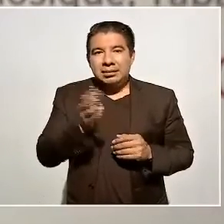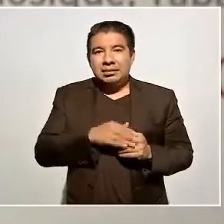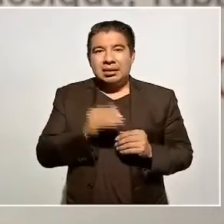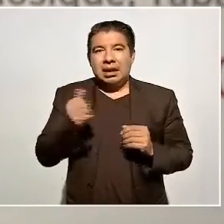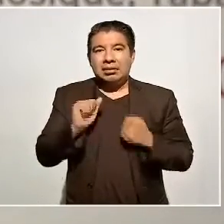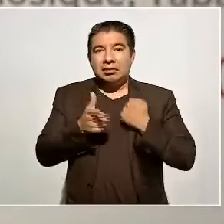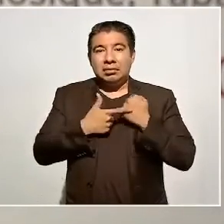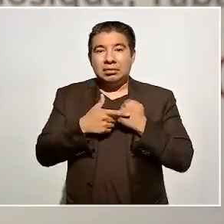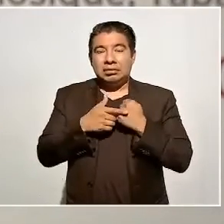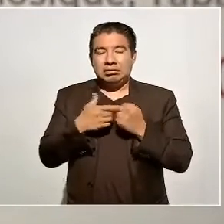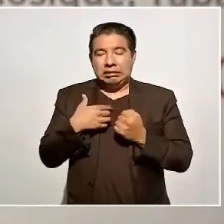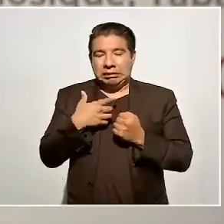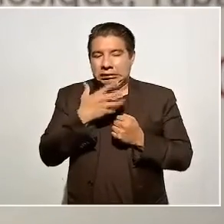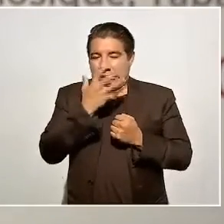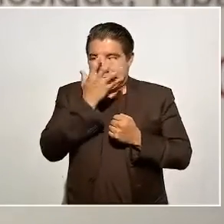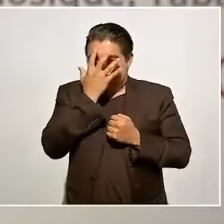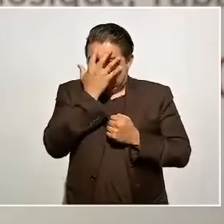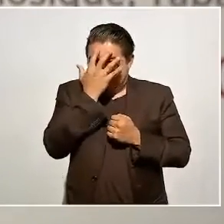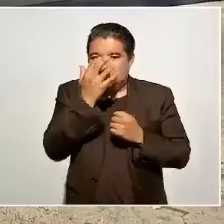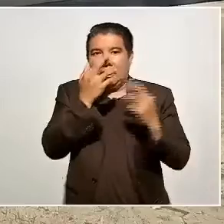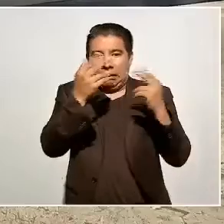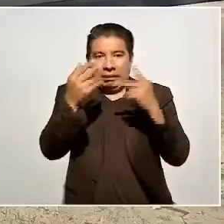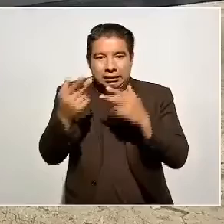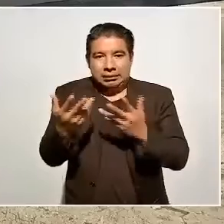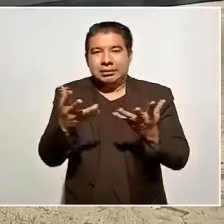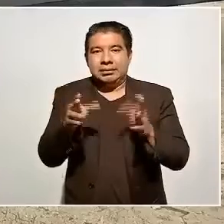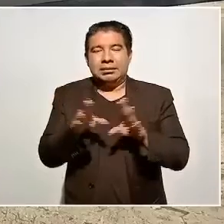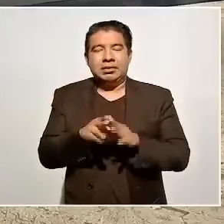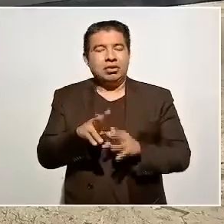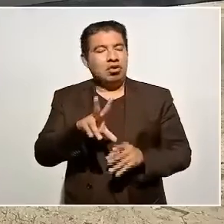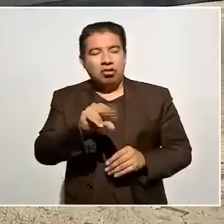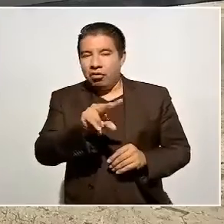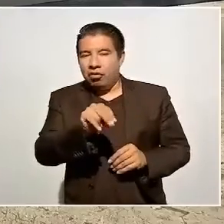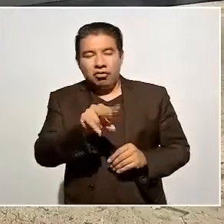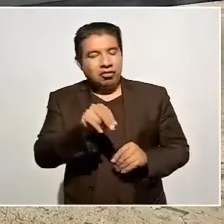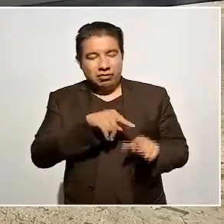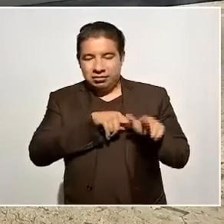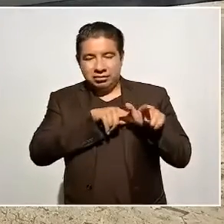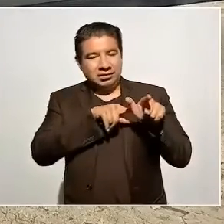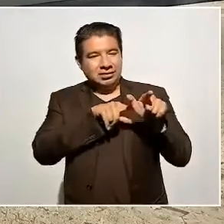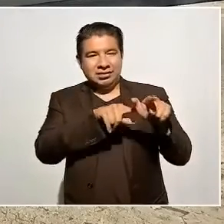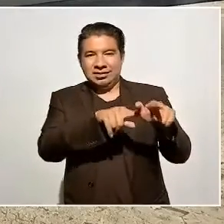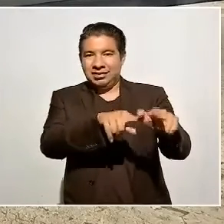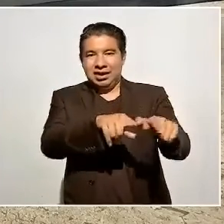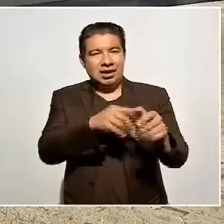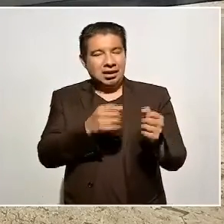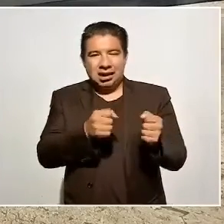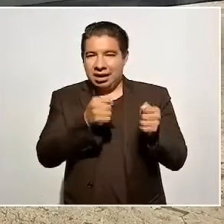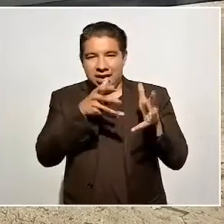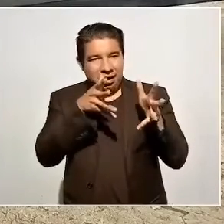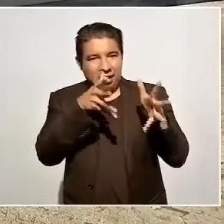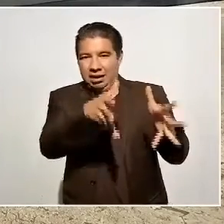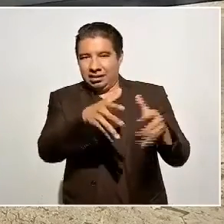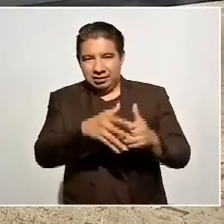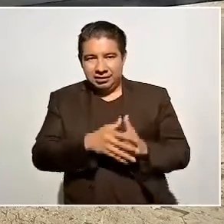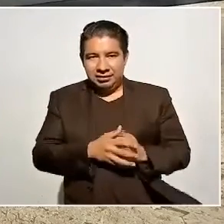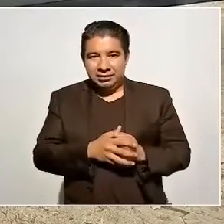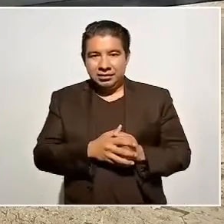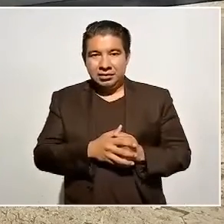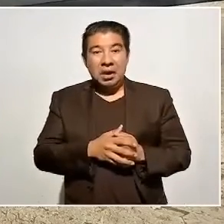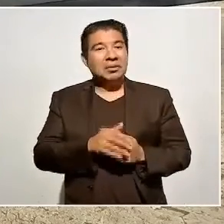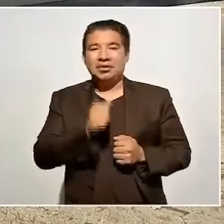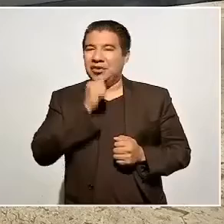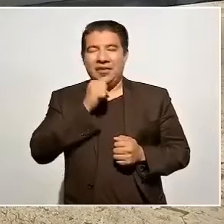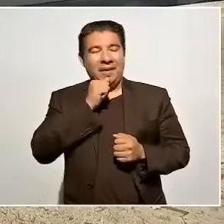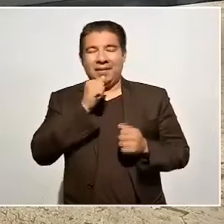cargar con esa vergüenza. Pues no se van a caer. Y afortunadamente no se han